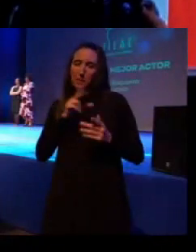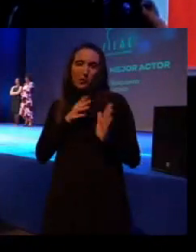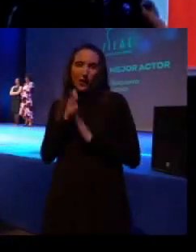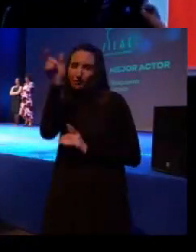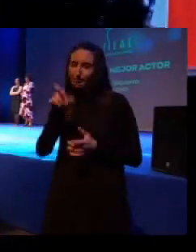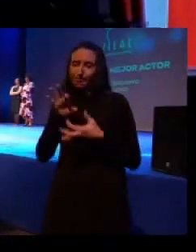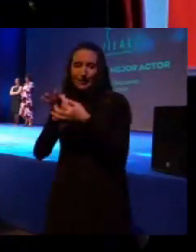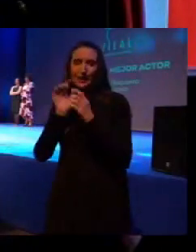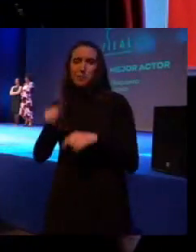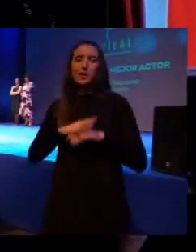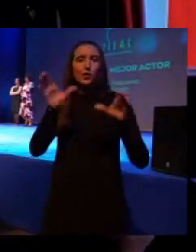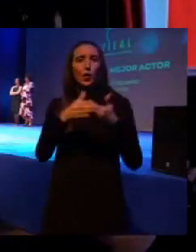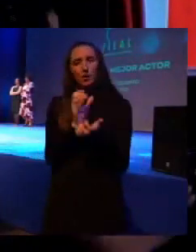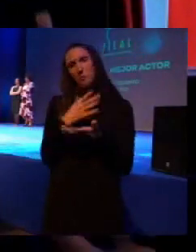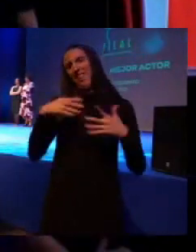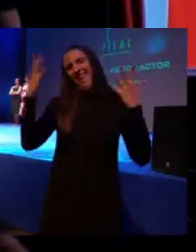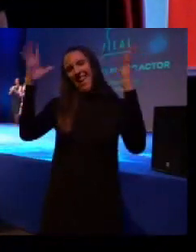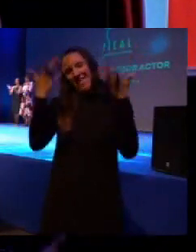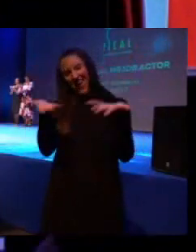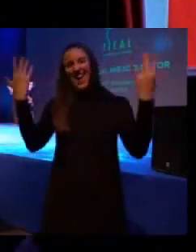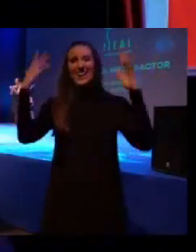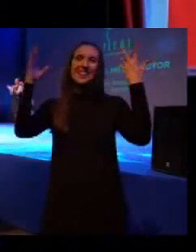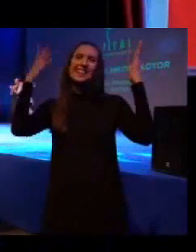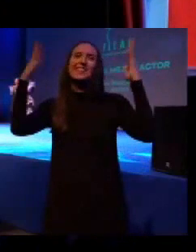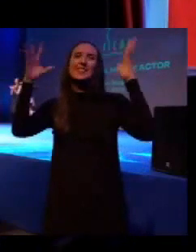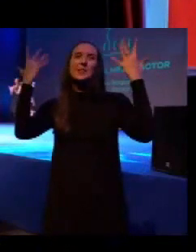equipo. Podéis aplaudir un poquillo, venga, va.